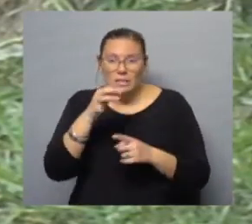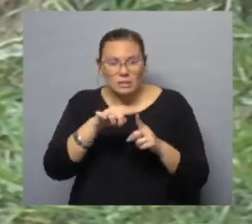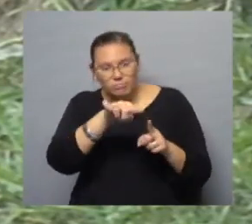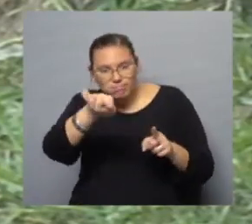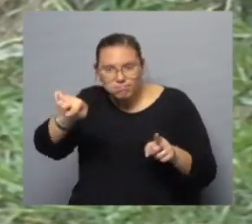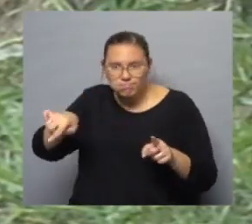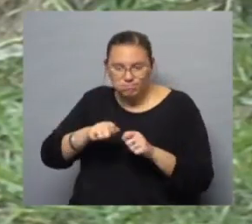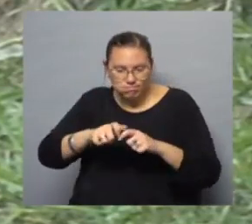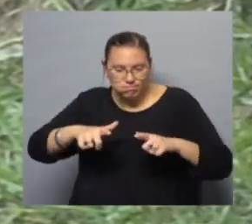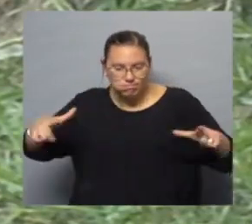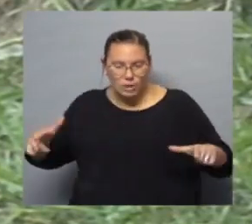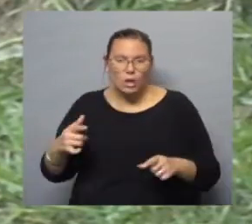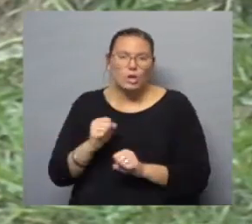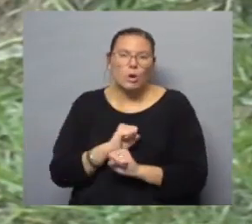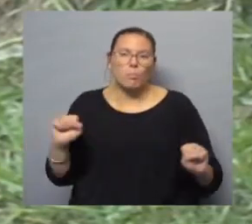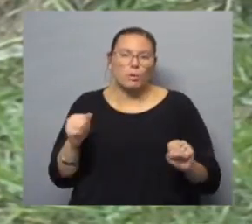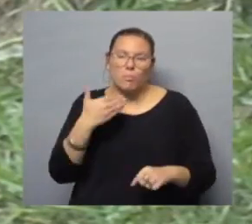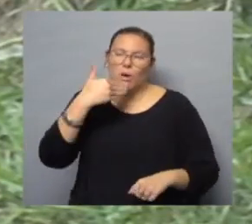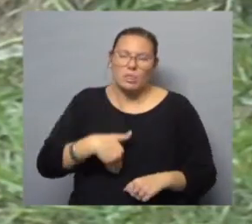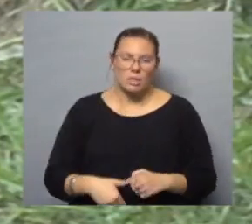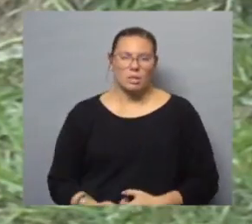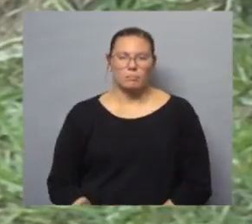de amplificación que todavía no logramos entender.